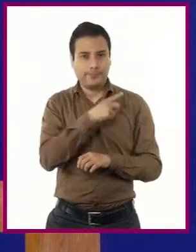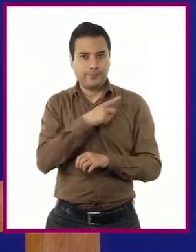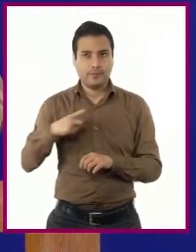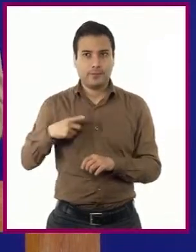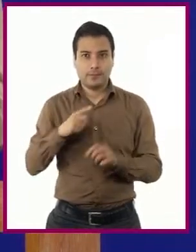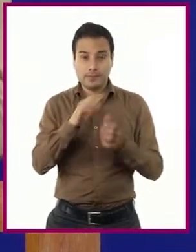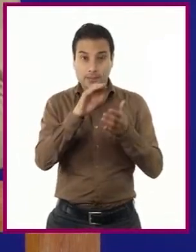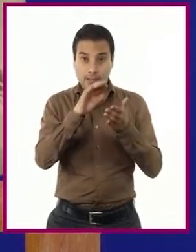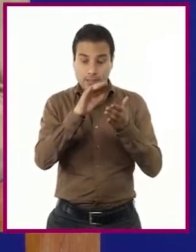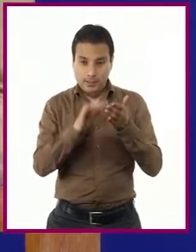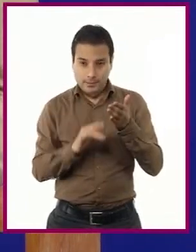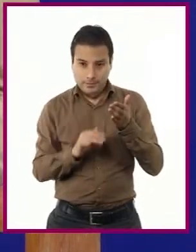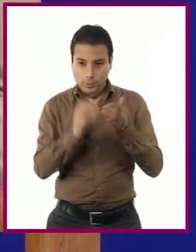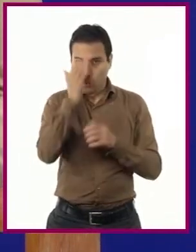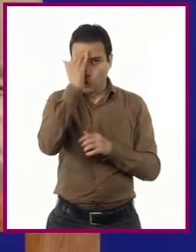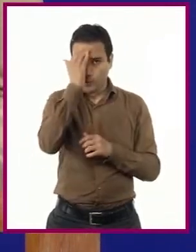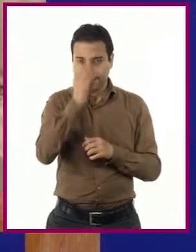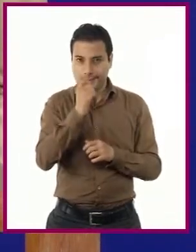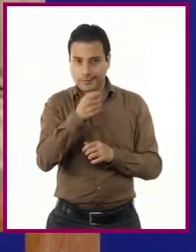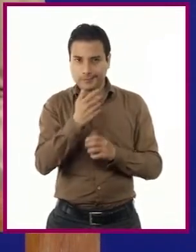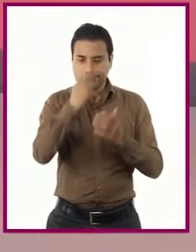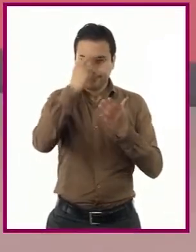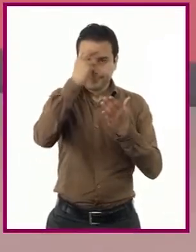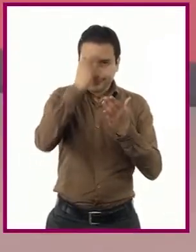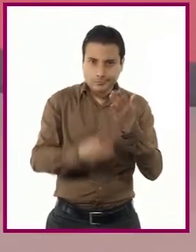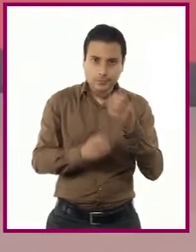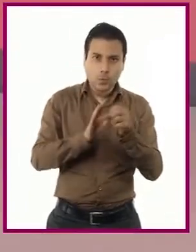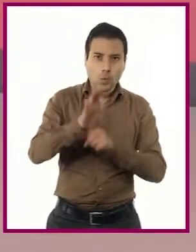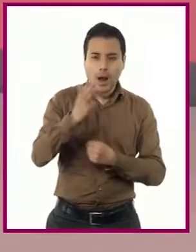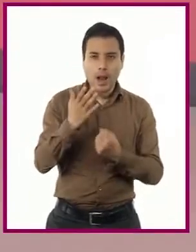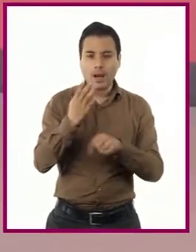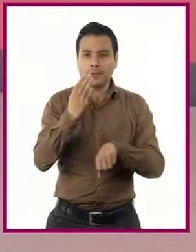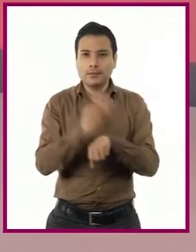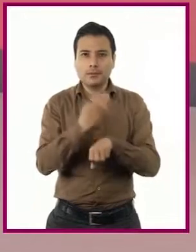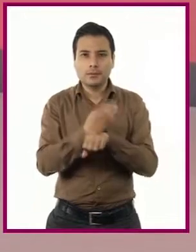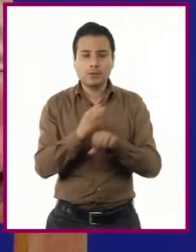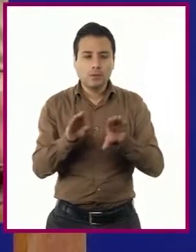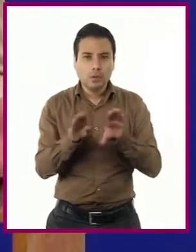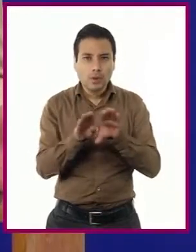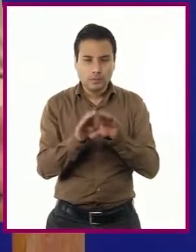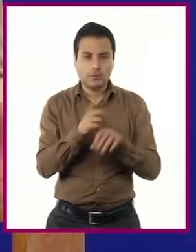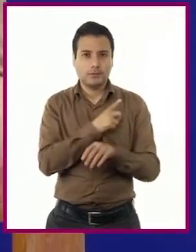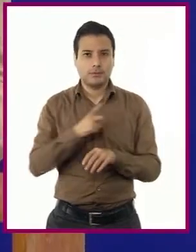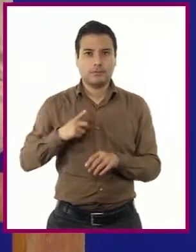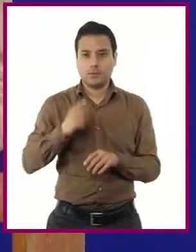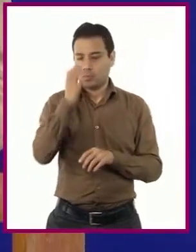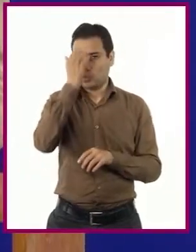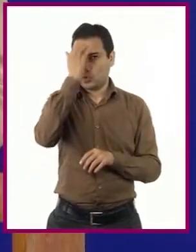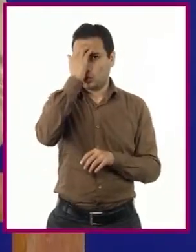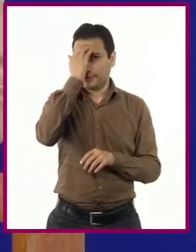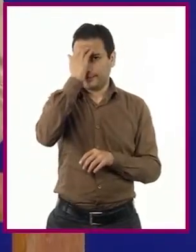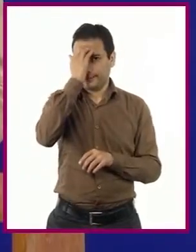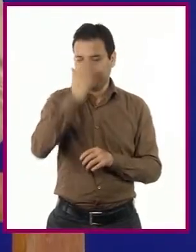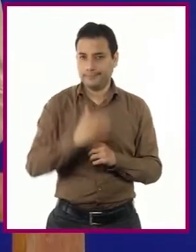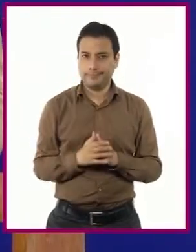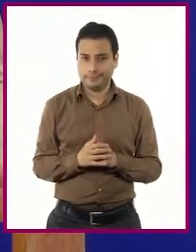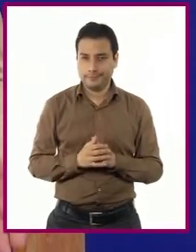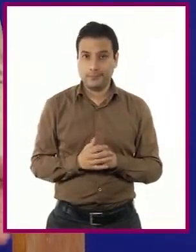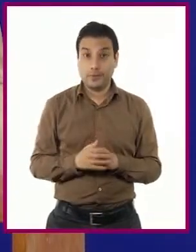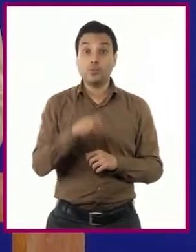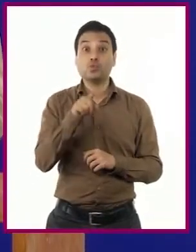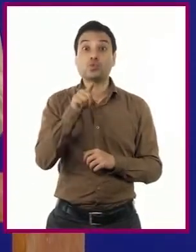y saber sobre las faltas y sanciones que se marcarán durante el partido. Al reescribir, deben ser muy